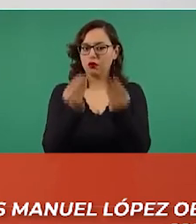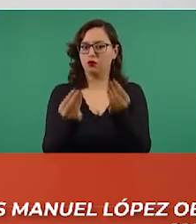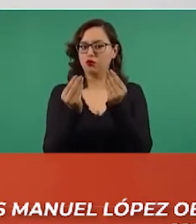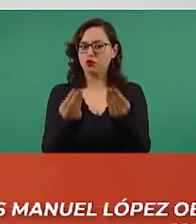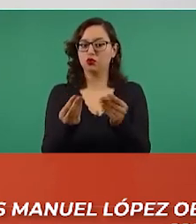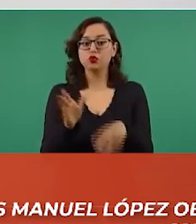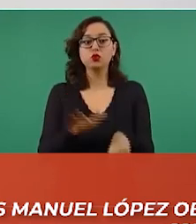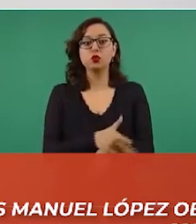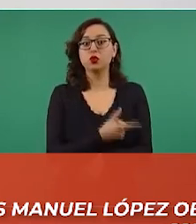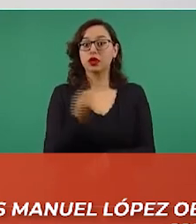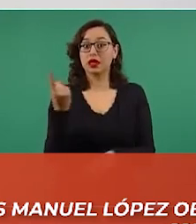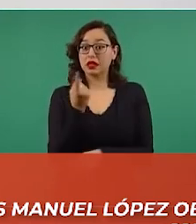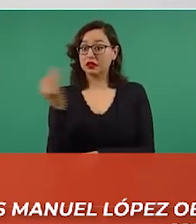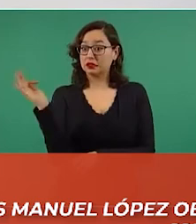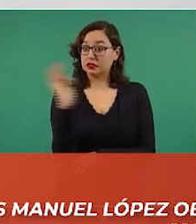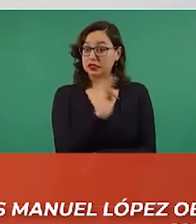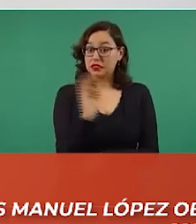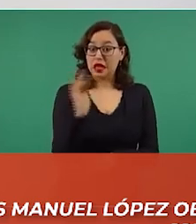nos hubiesen